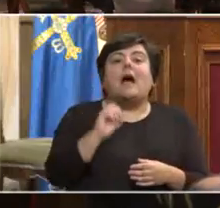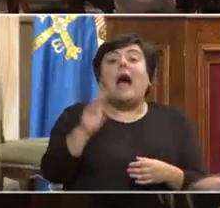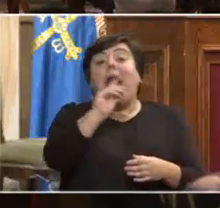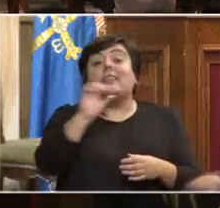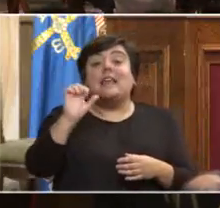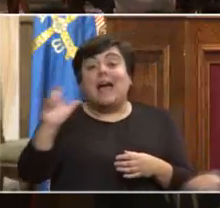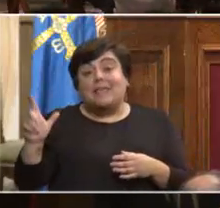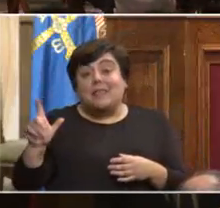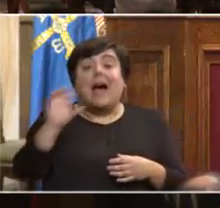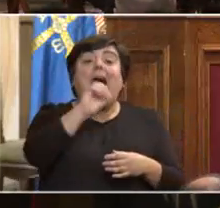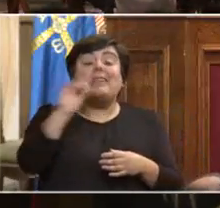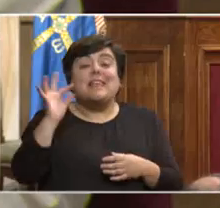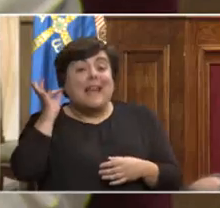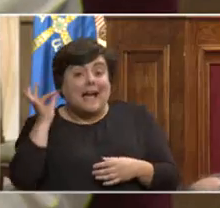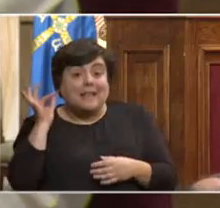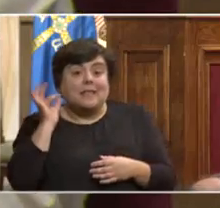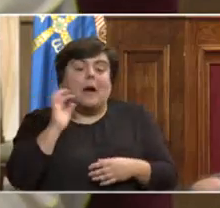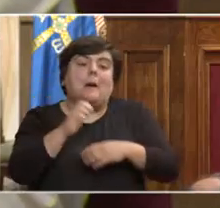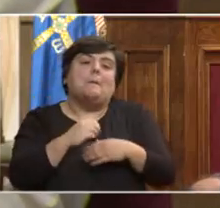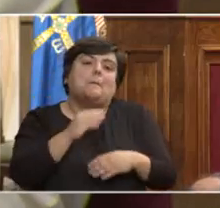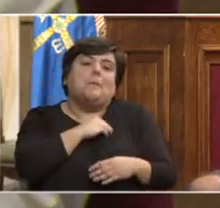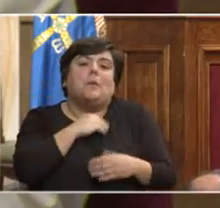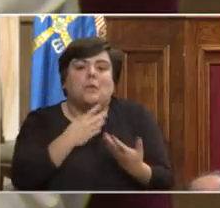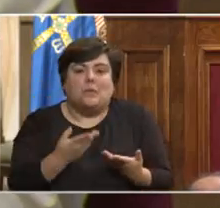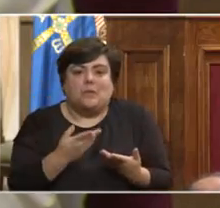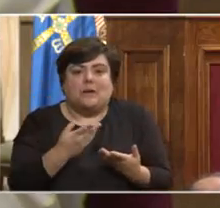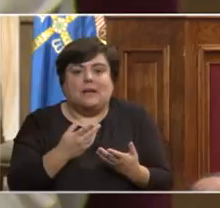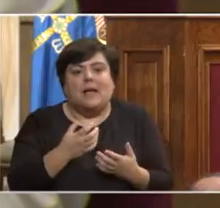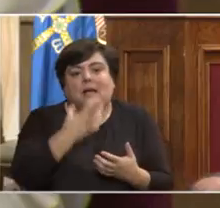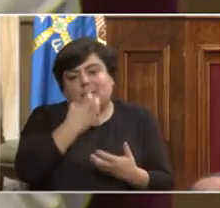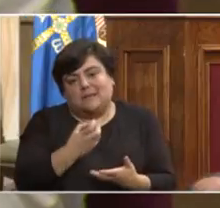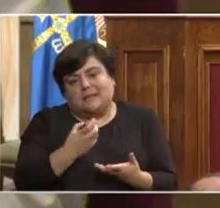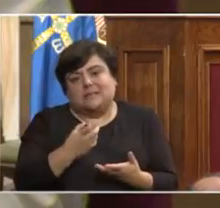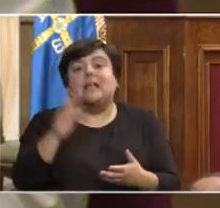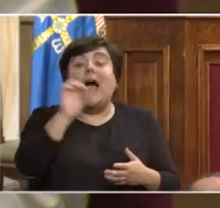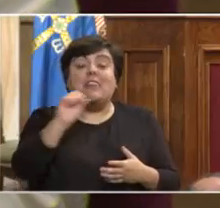Adelaida, Adelaida, pobre cieguita, triste Adelaida.